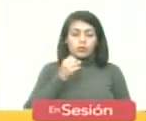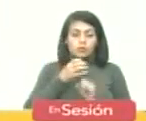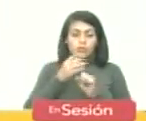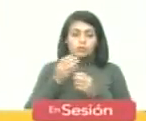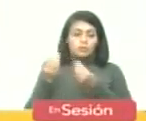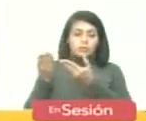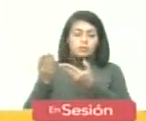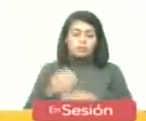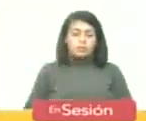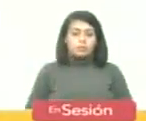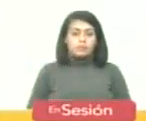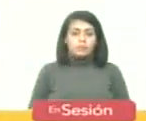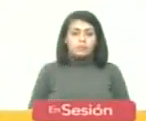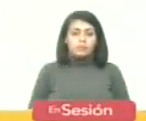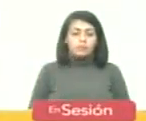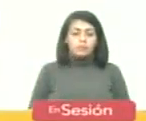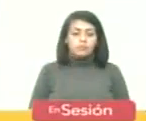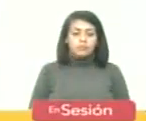concede.